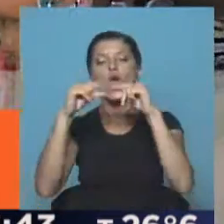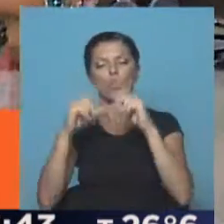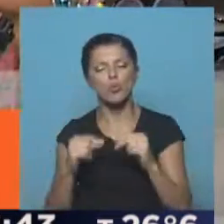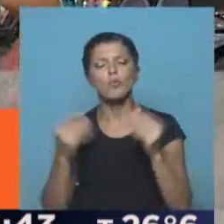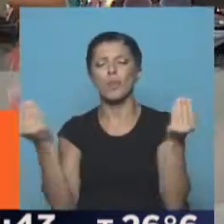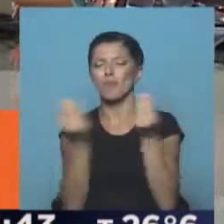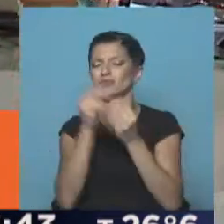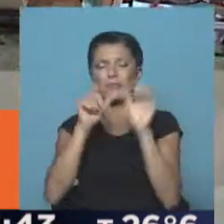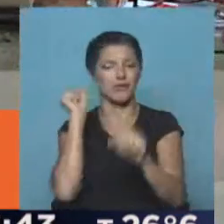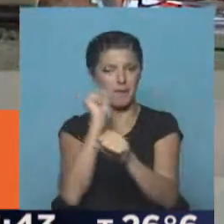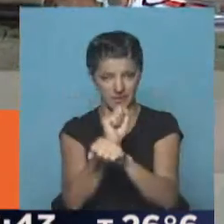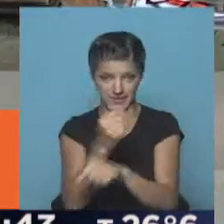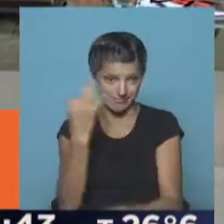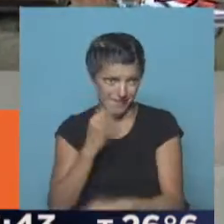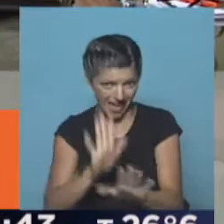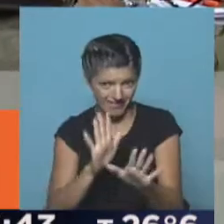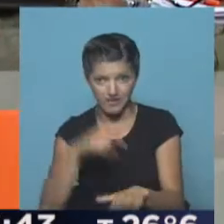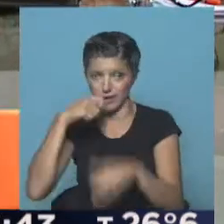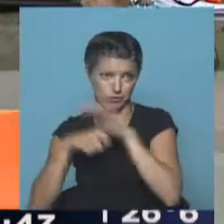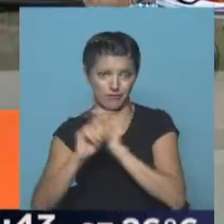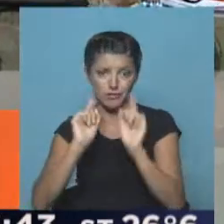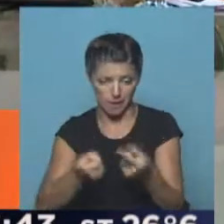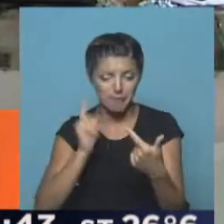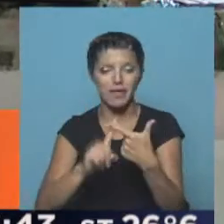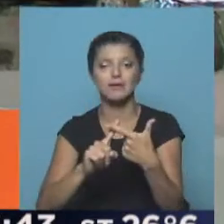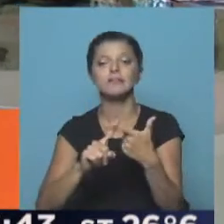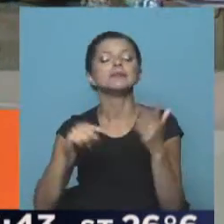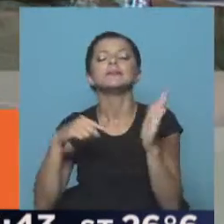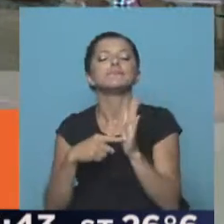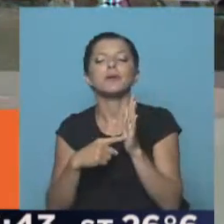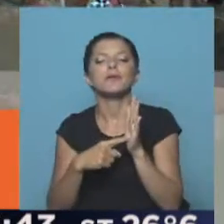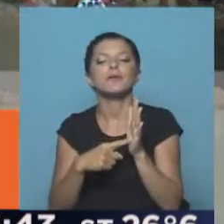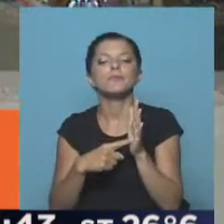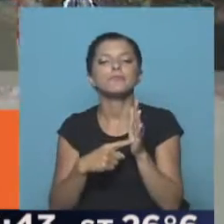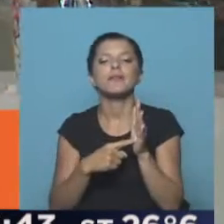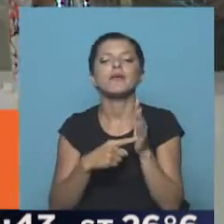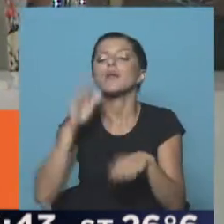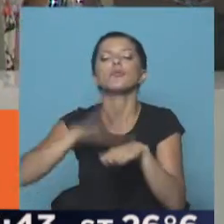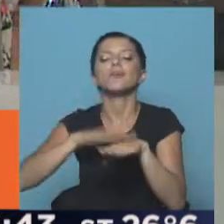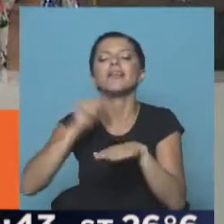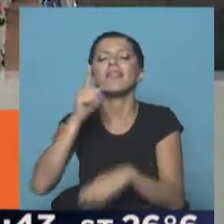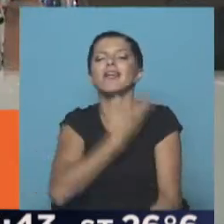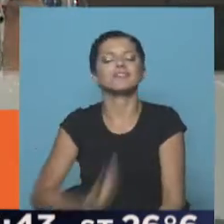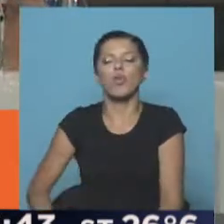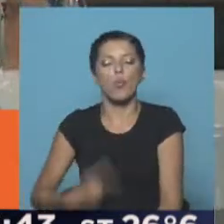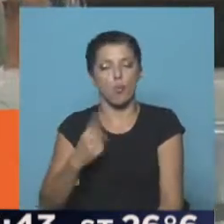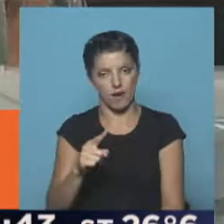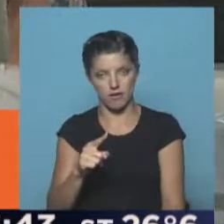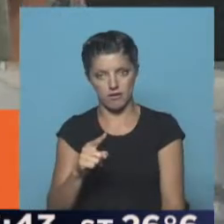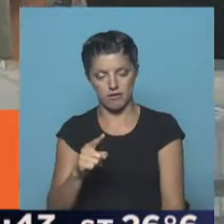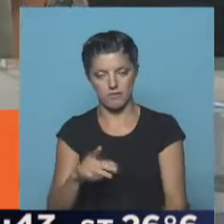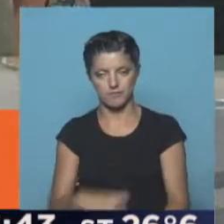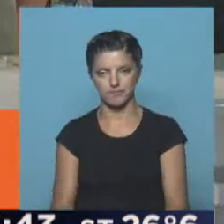superpoblación efectivamente existe, lo del narco efectivamente existe. ¿Y qué pasa con el lugar de los estados, ¿no? Porque a mí me gusta también